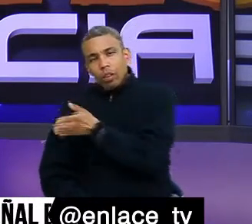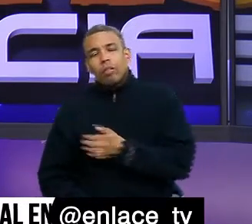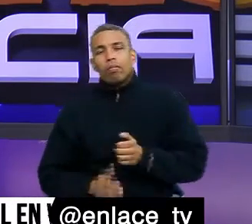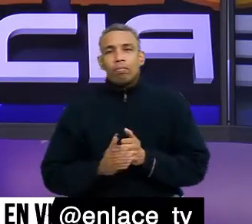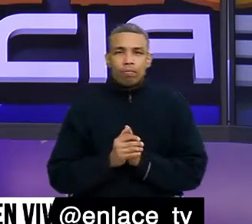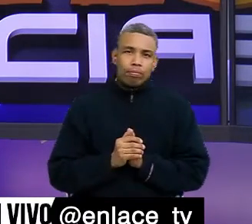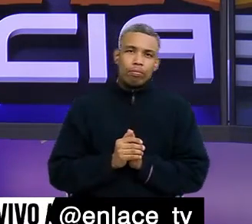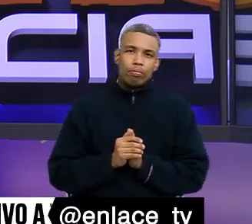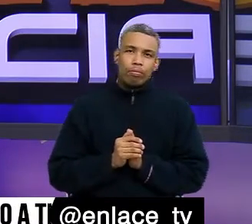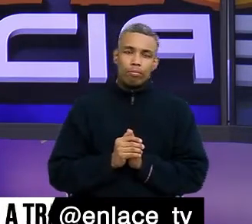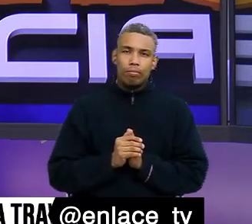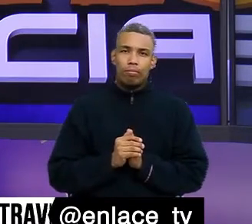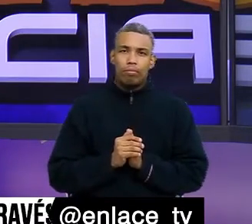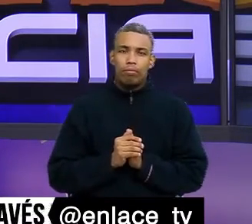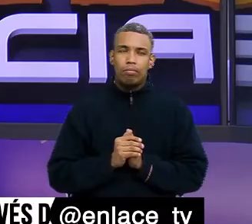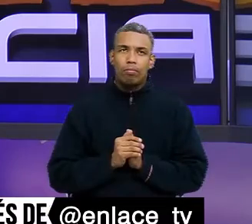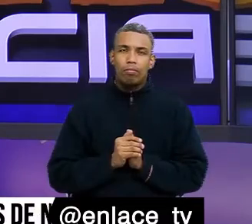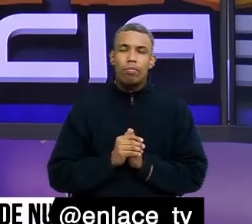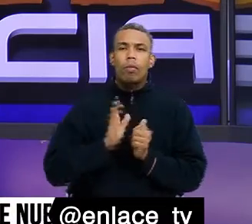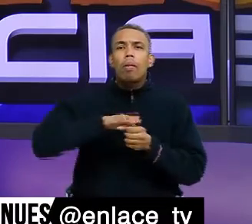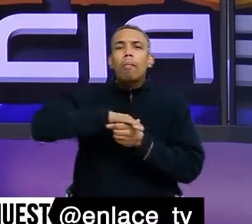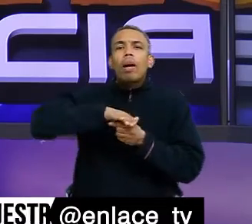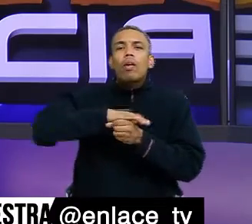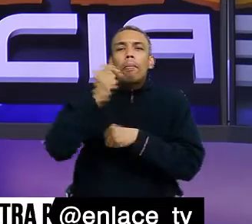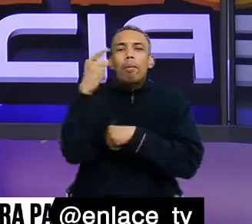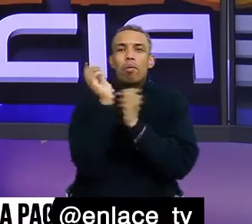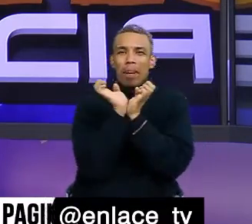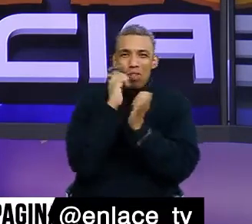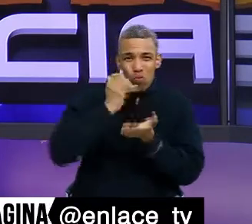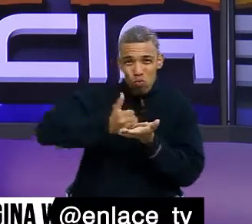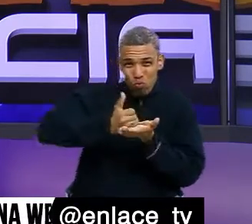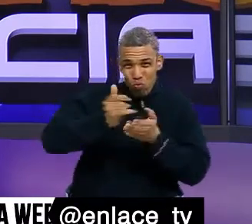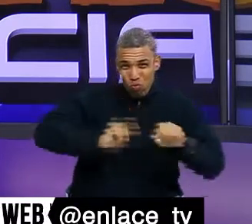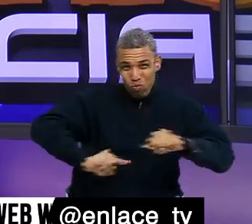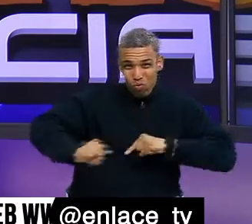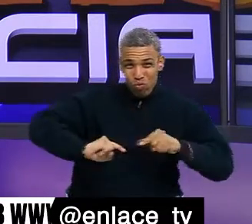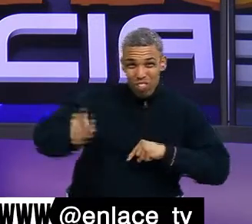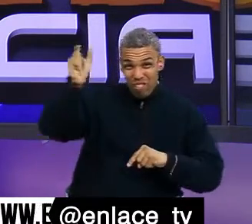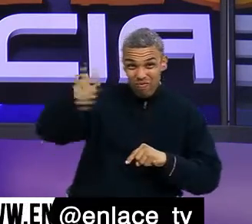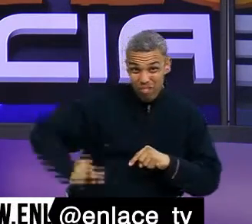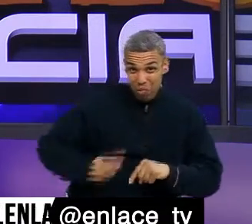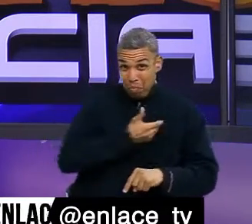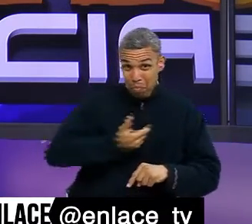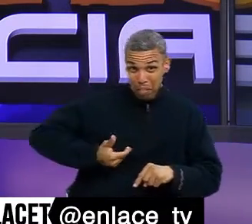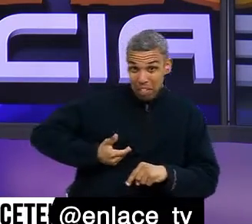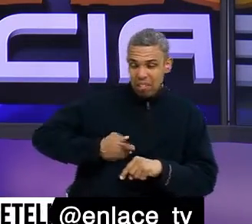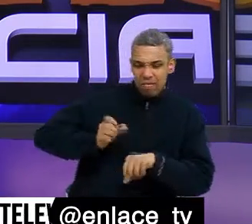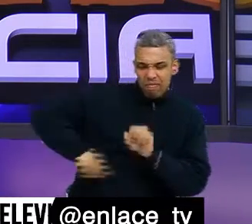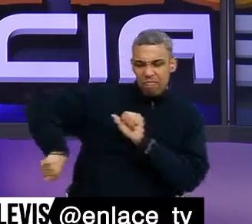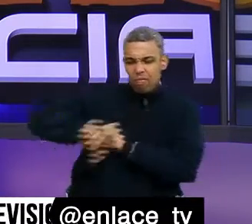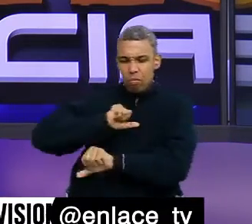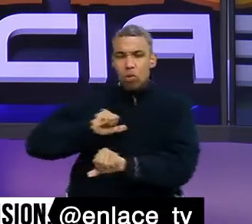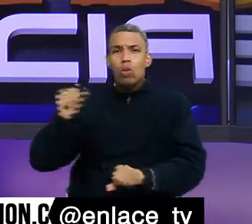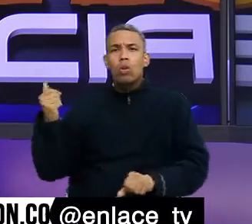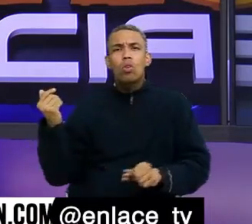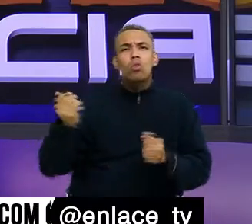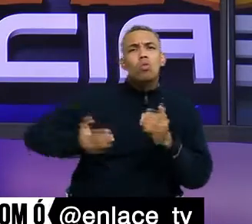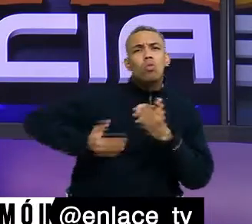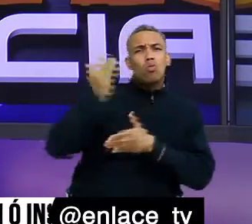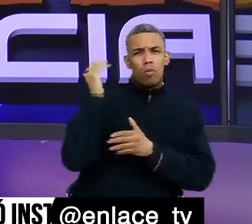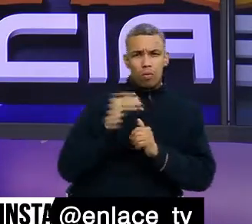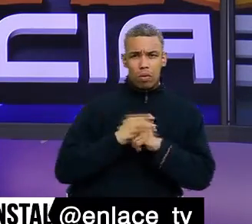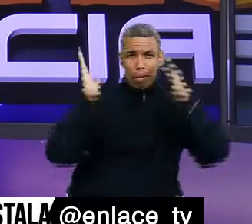presidente saliente de la Junta de Acción Comunal del barrio el Primero de Mayo denuncia que el presidente entrante puso candado en el salón comunal y